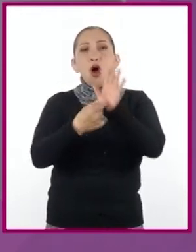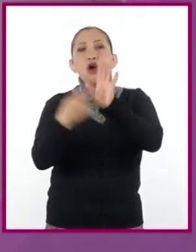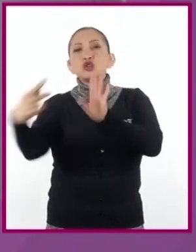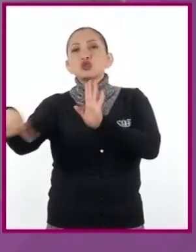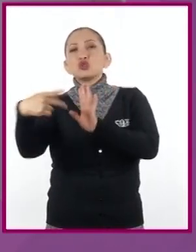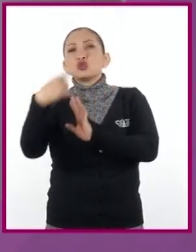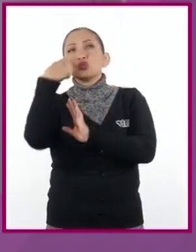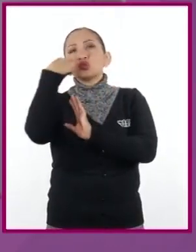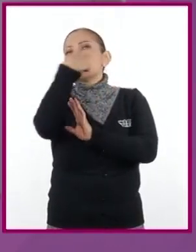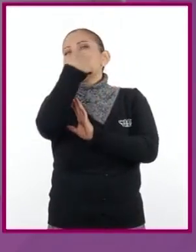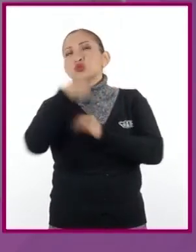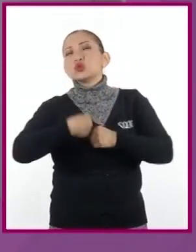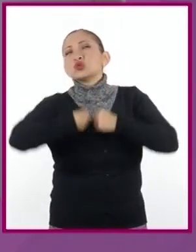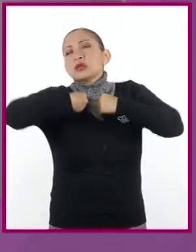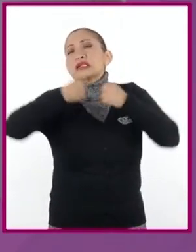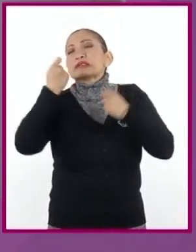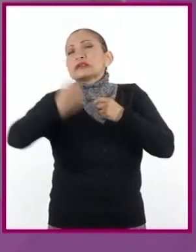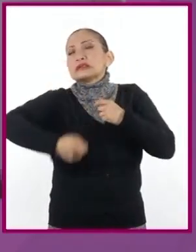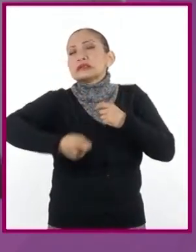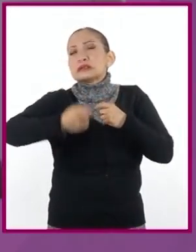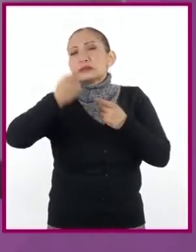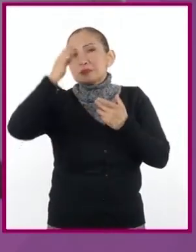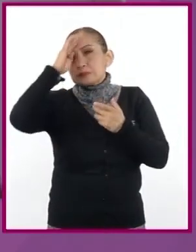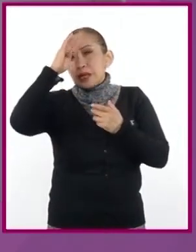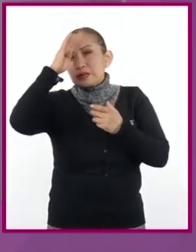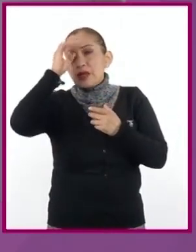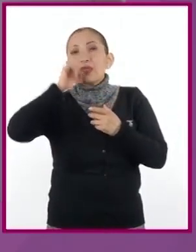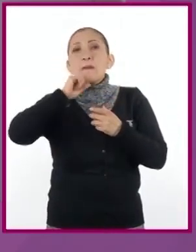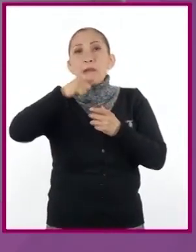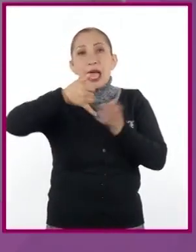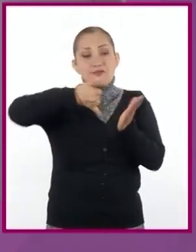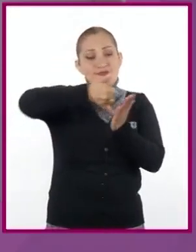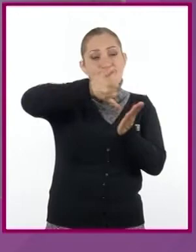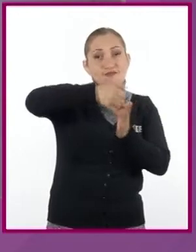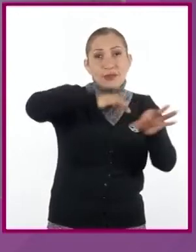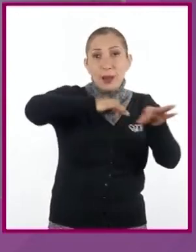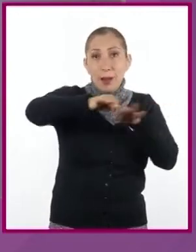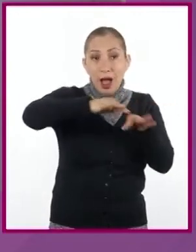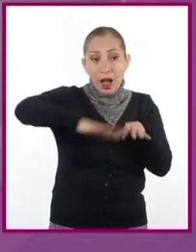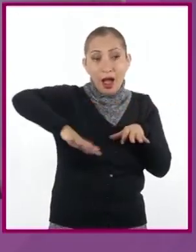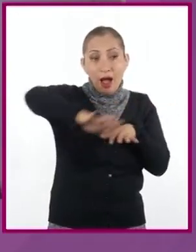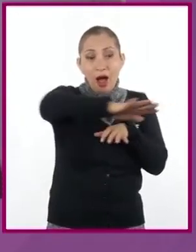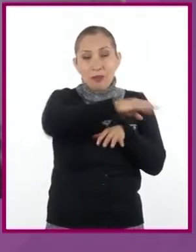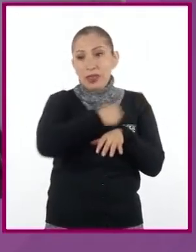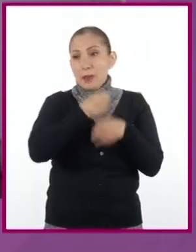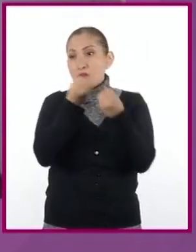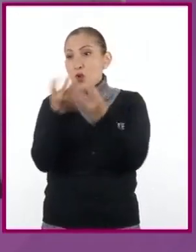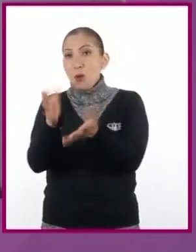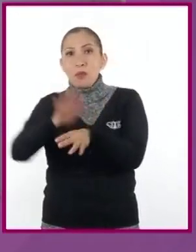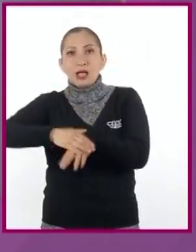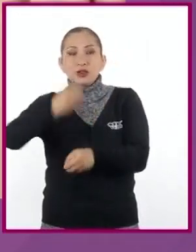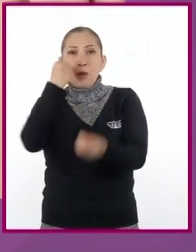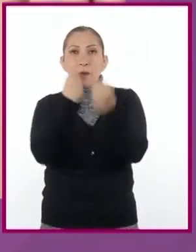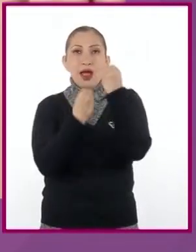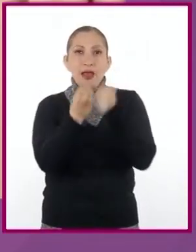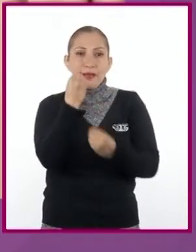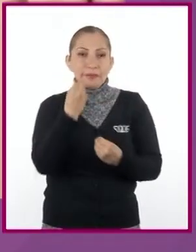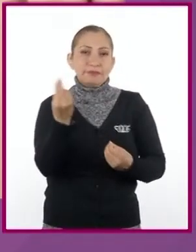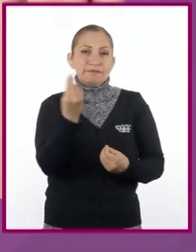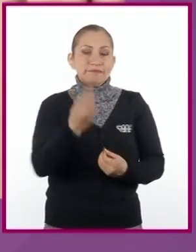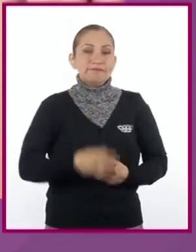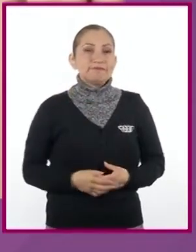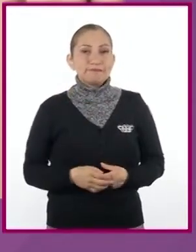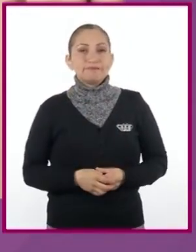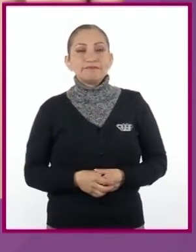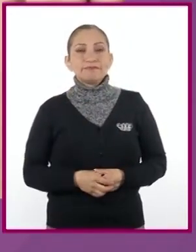del momento. Obviamente también crece la agricultura porque pues hay que alimentar a más personas.